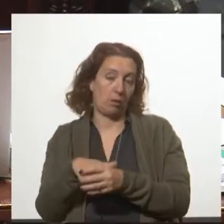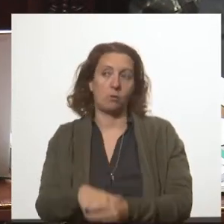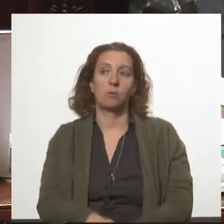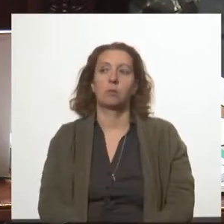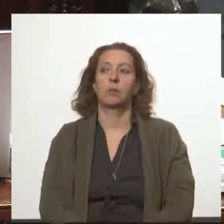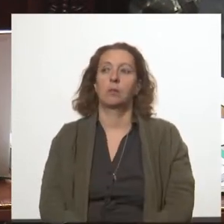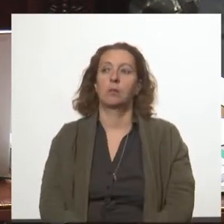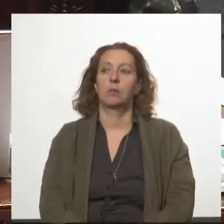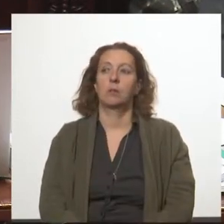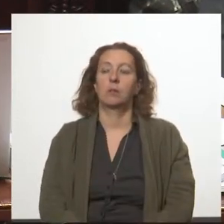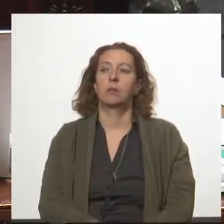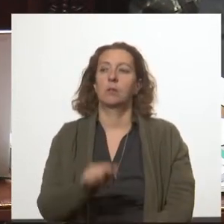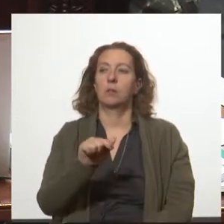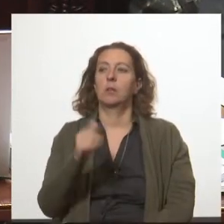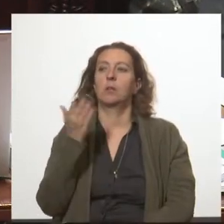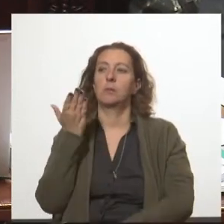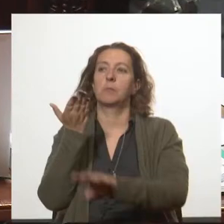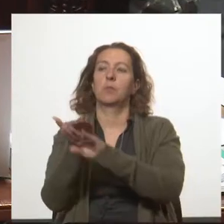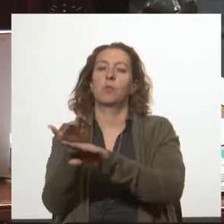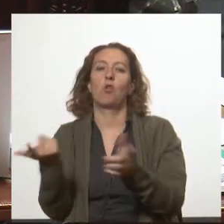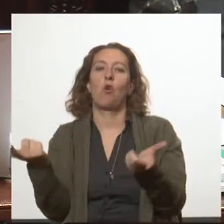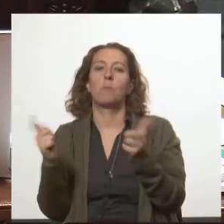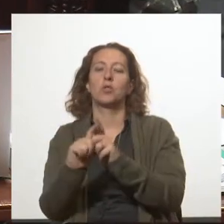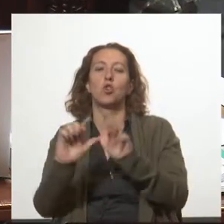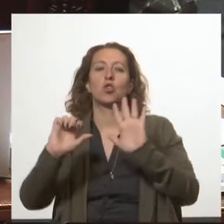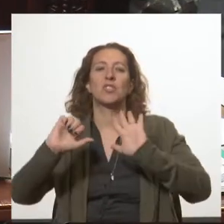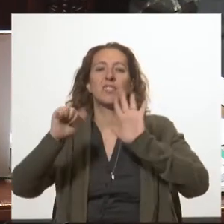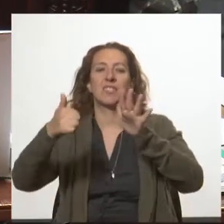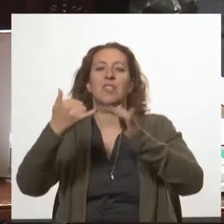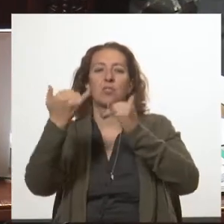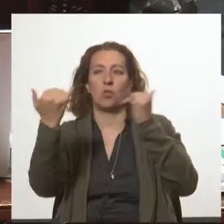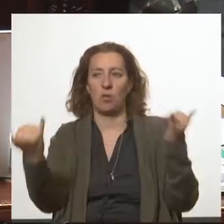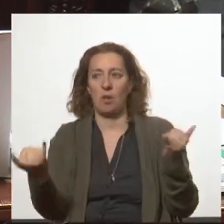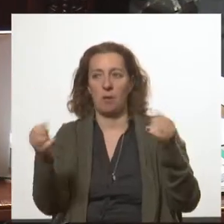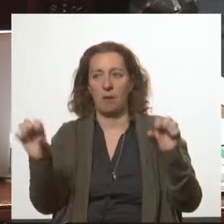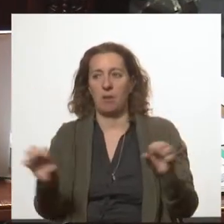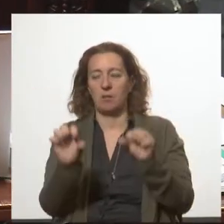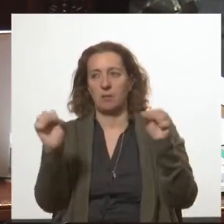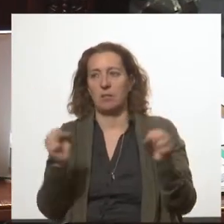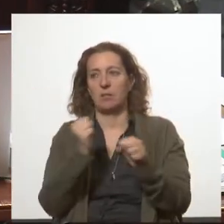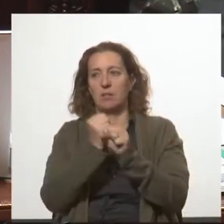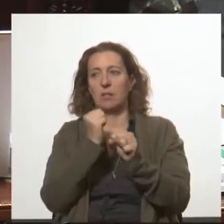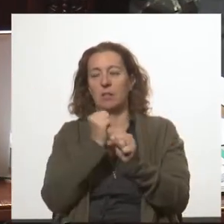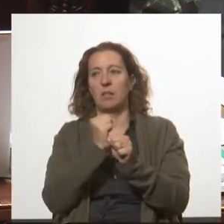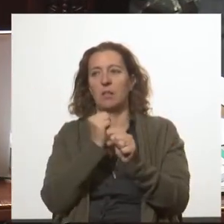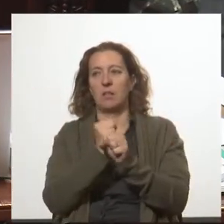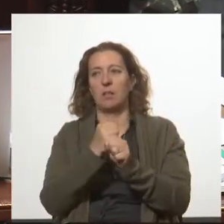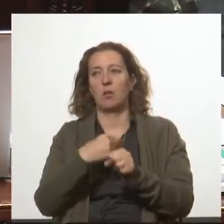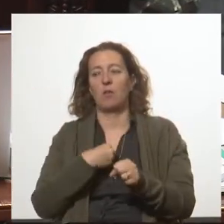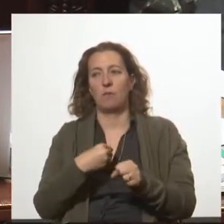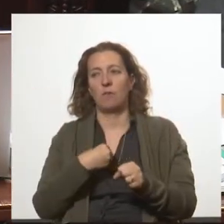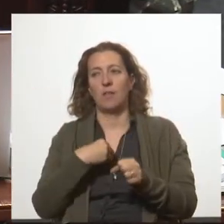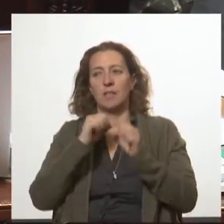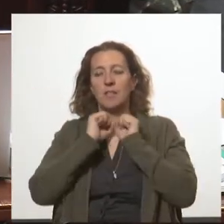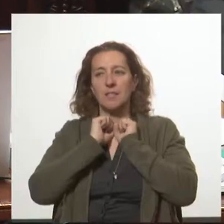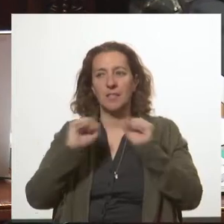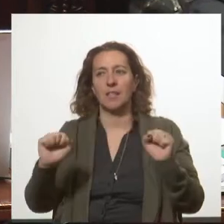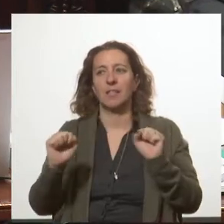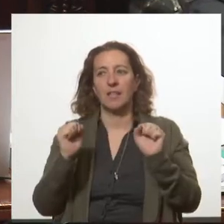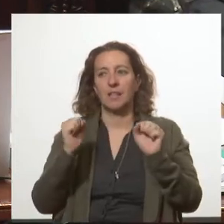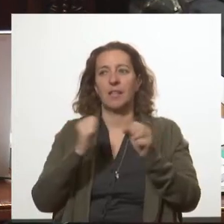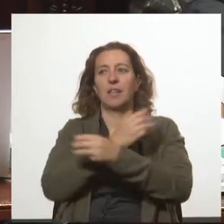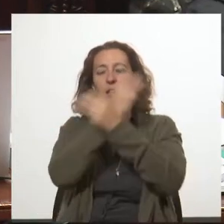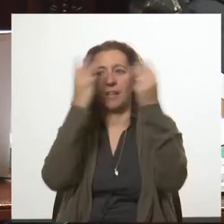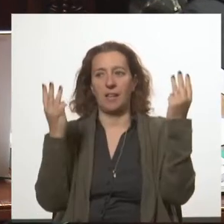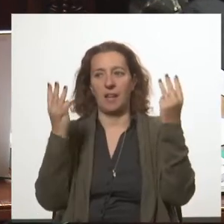fue solicitada en comisión al sexto día para realizar tareas de confianza en la secretaría general de la intendente